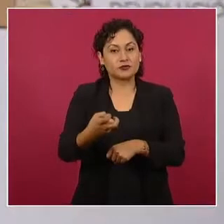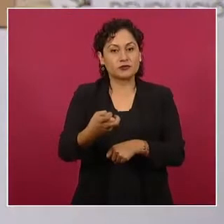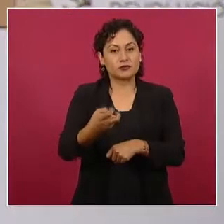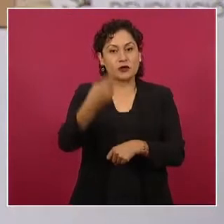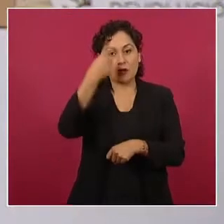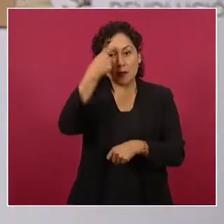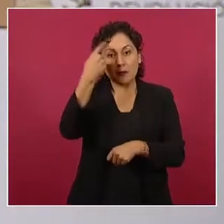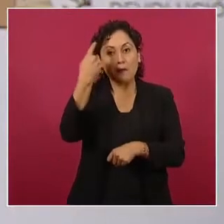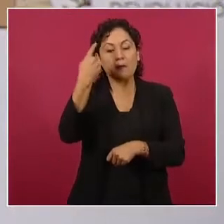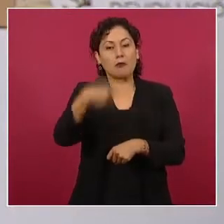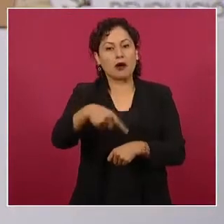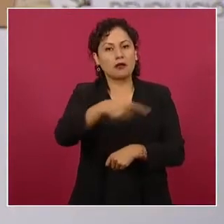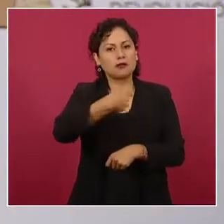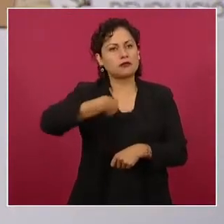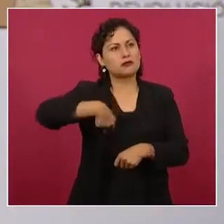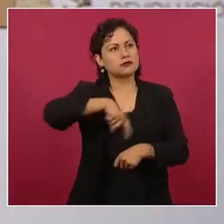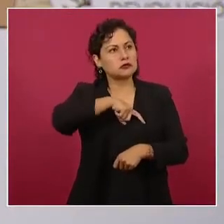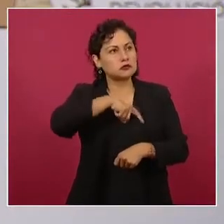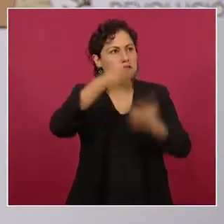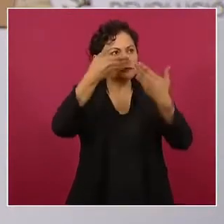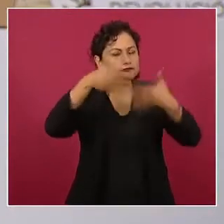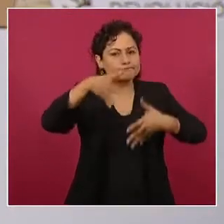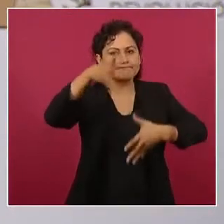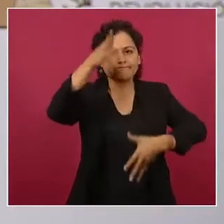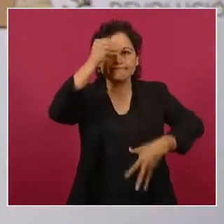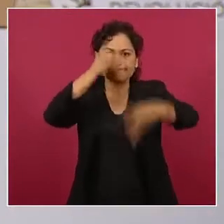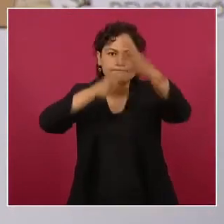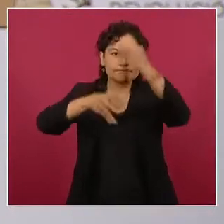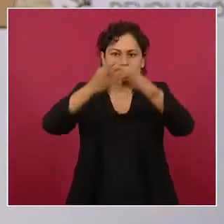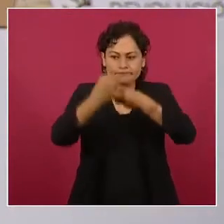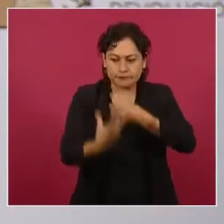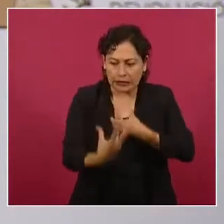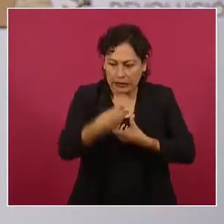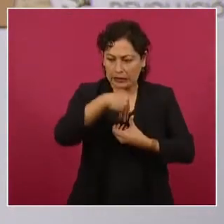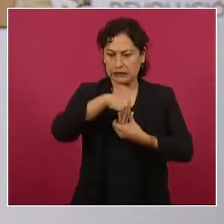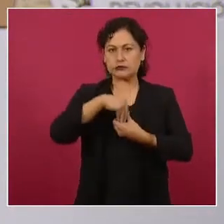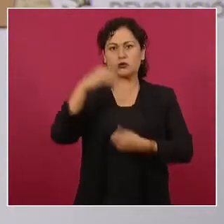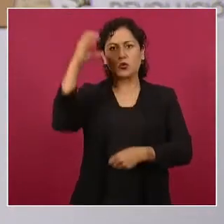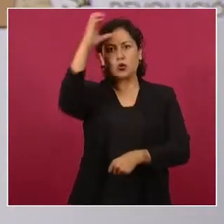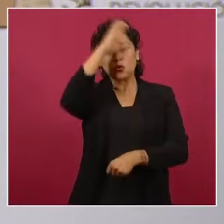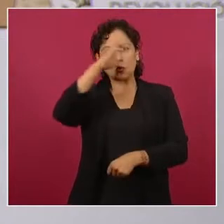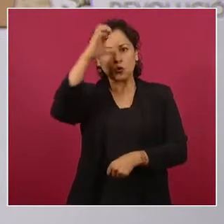es una cultura, un